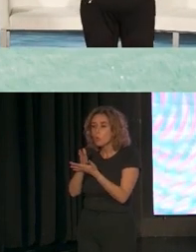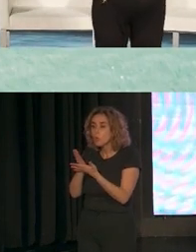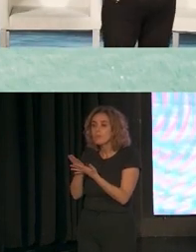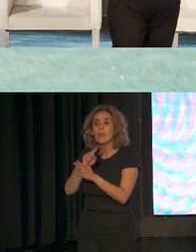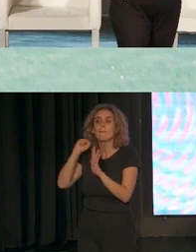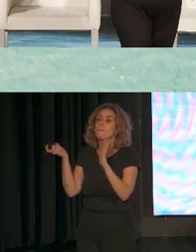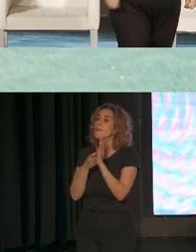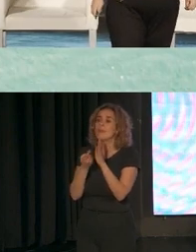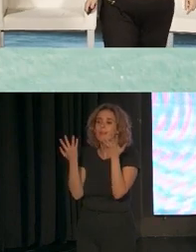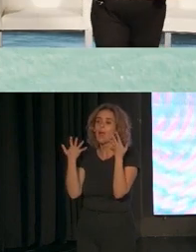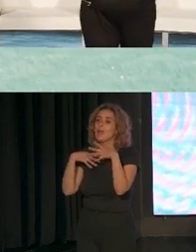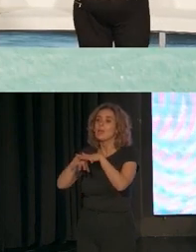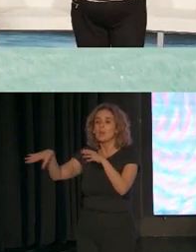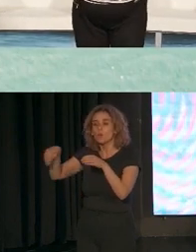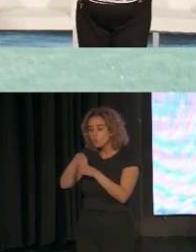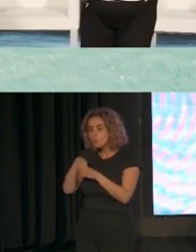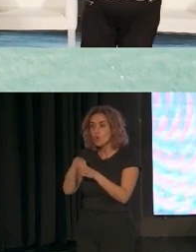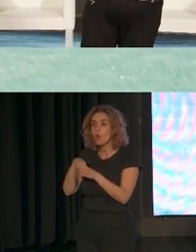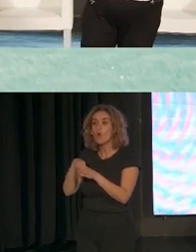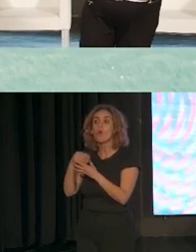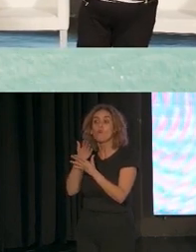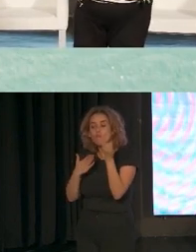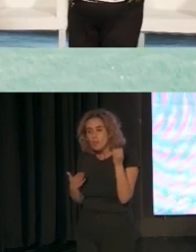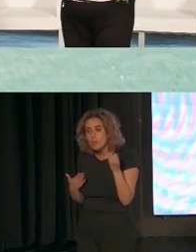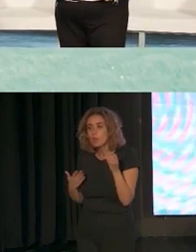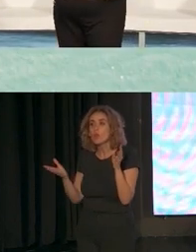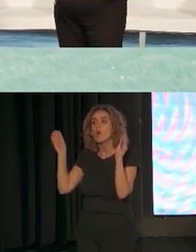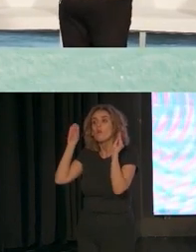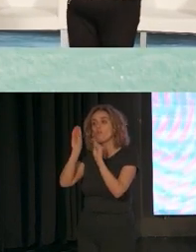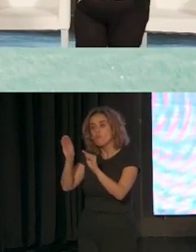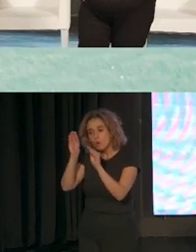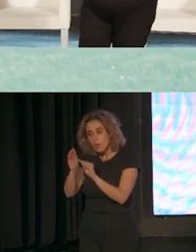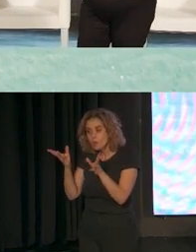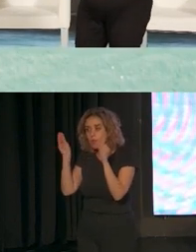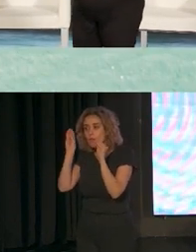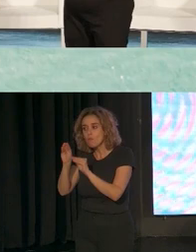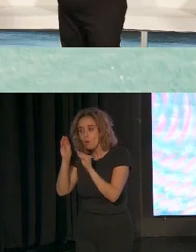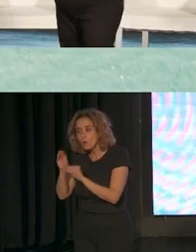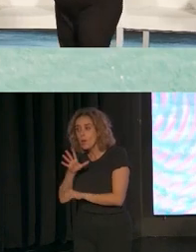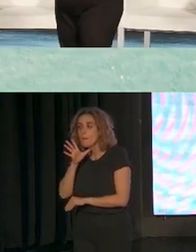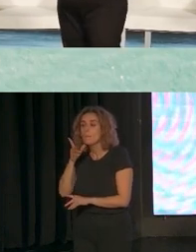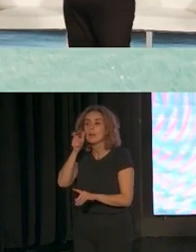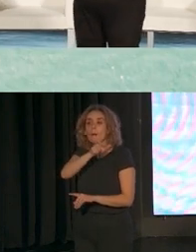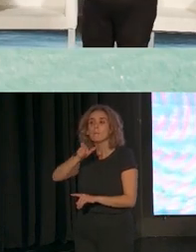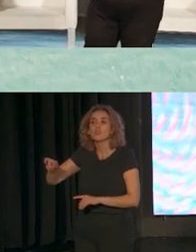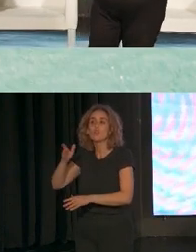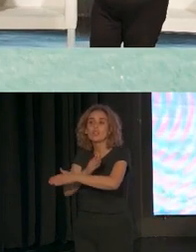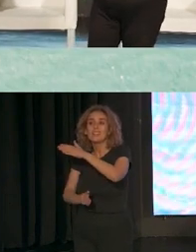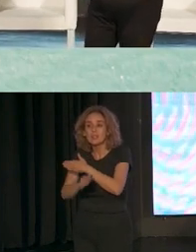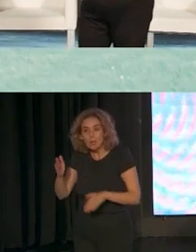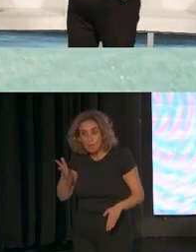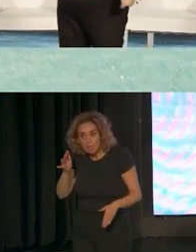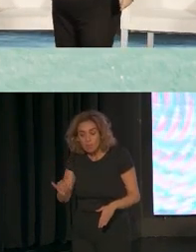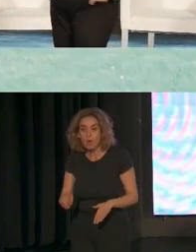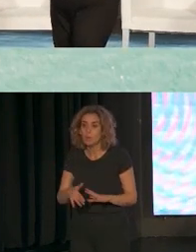inclusión con federación que era un curso de formador de formadores para personas con discapacidad